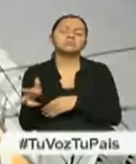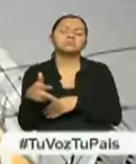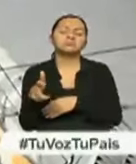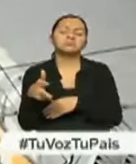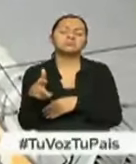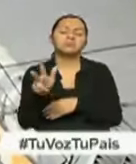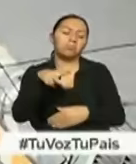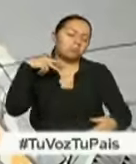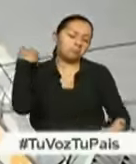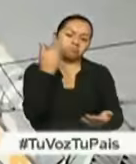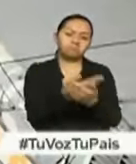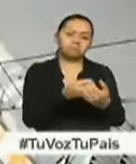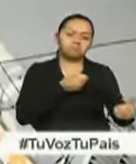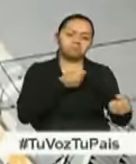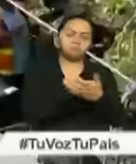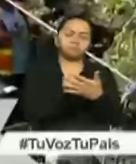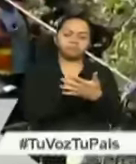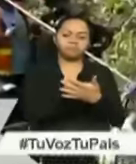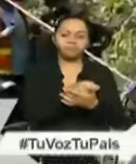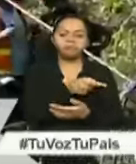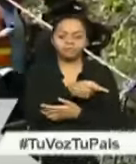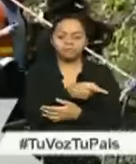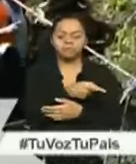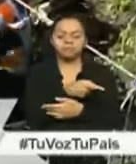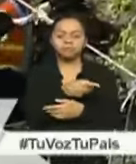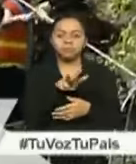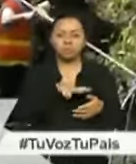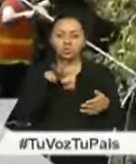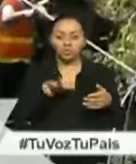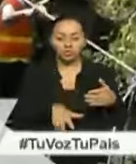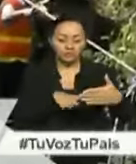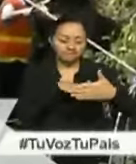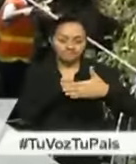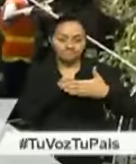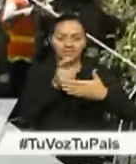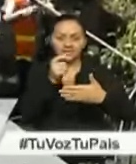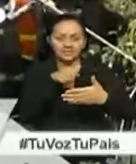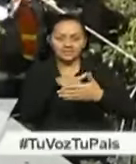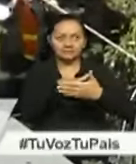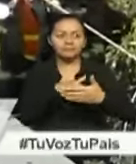estación de Porriño, cerca de la frontera portuguesa, informó la compañía española Renfe.